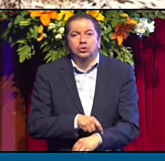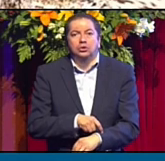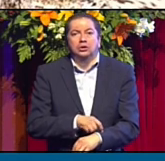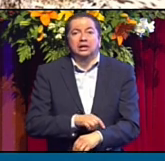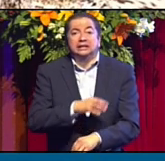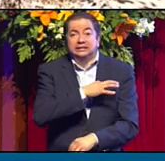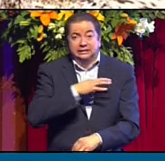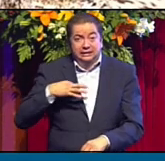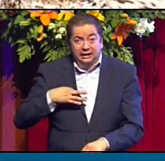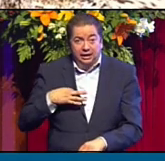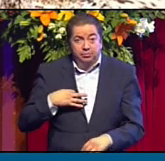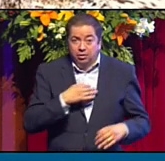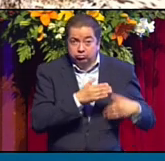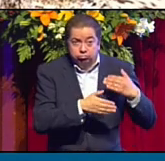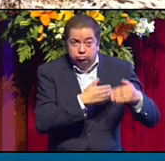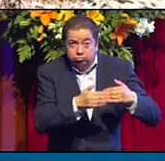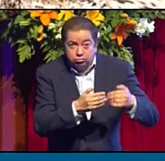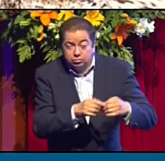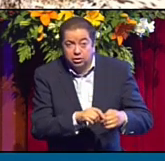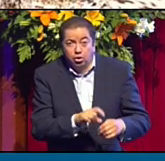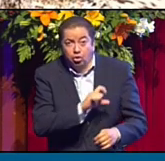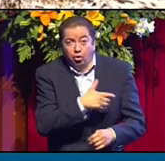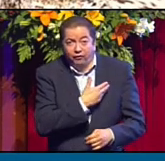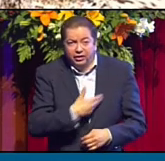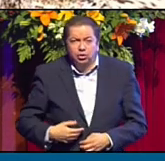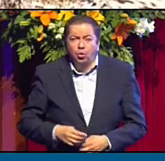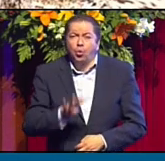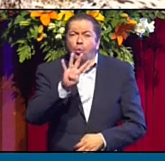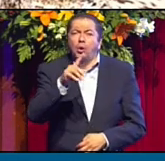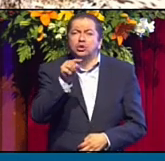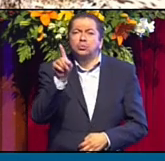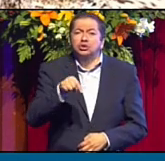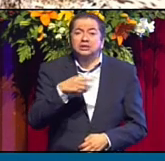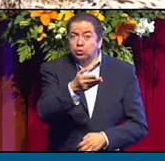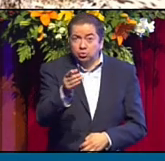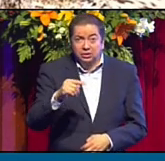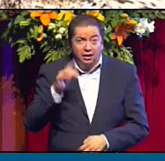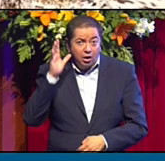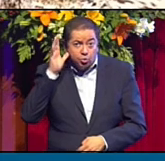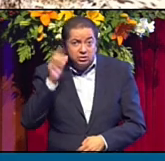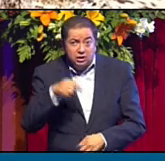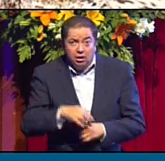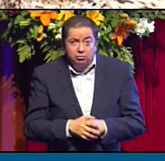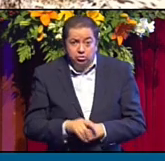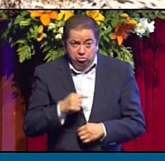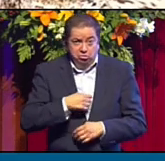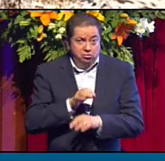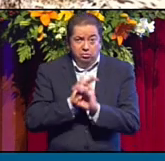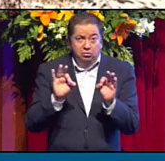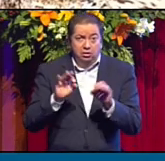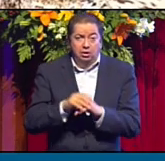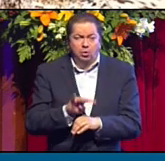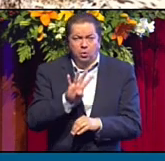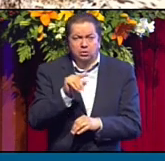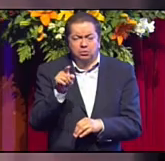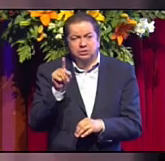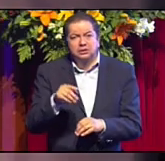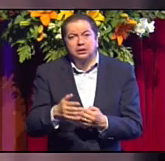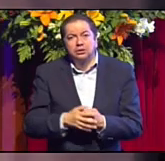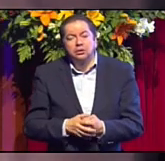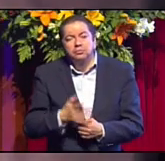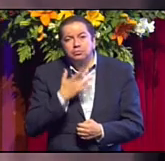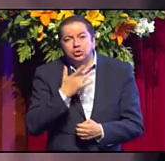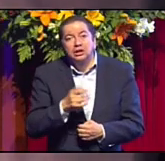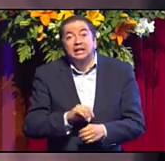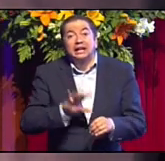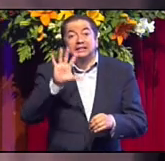los seremis llevan en el gobierno? ¿Habían escuchado el concepto de un 4% alguna vez? Yo nunca. Porque